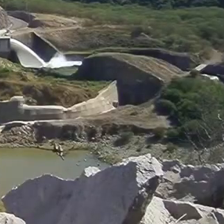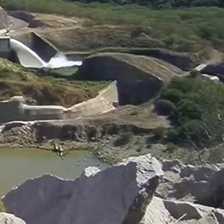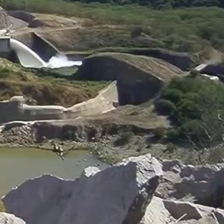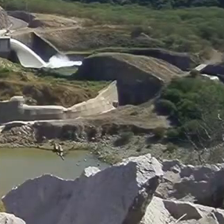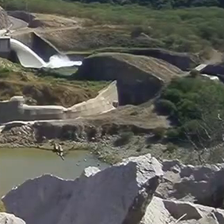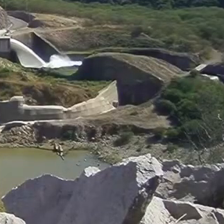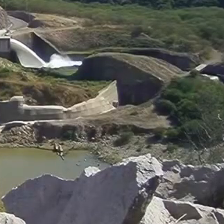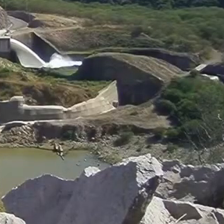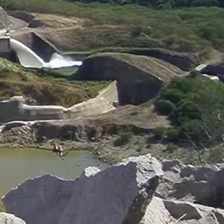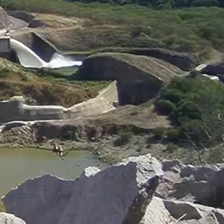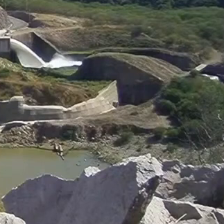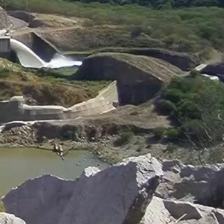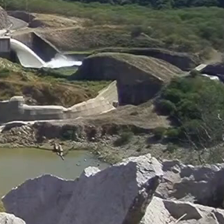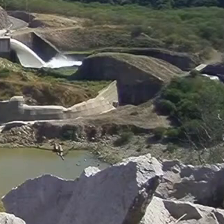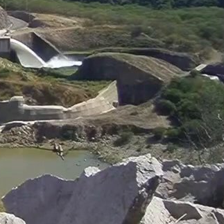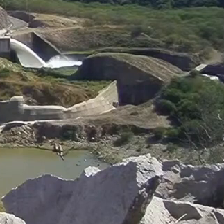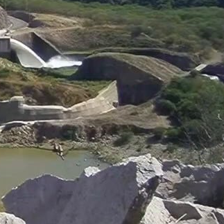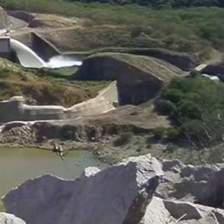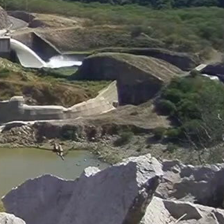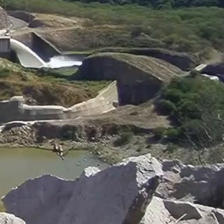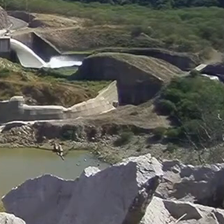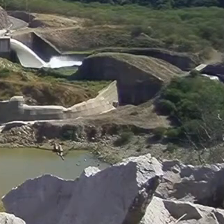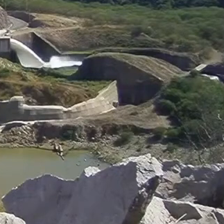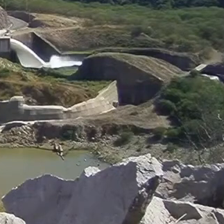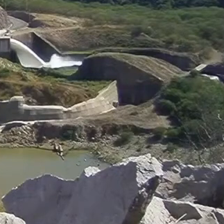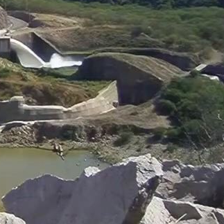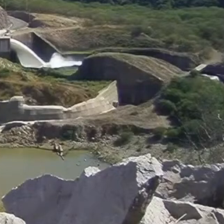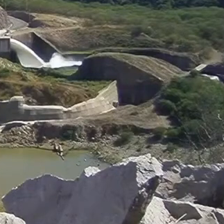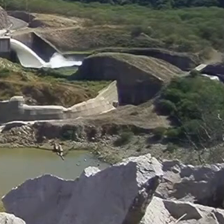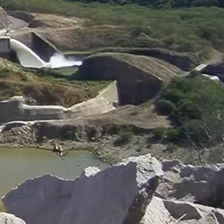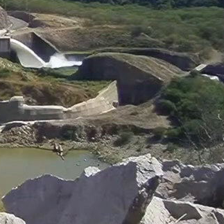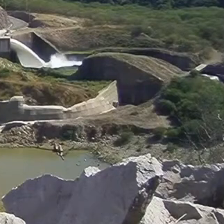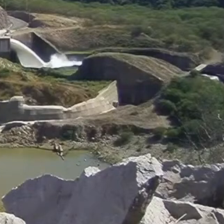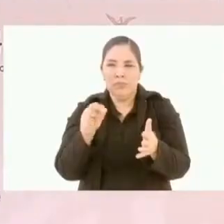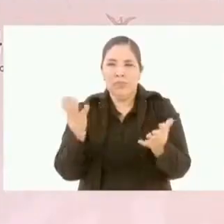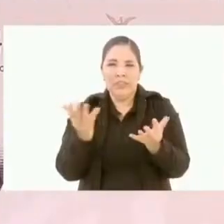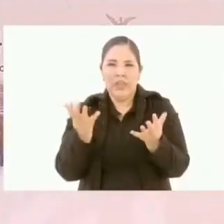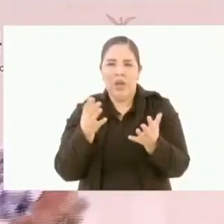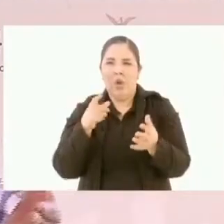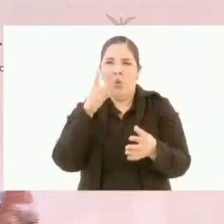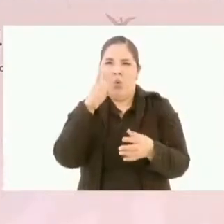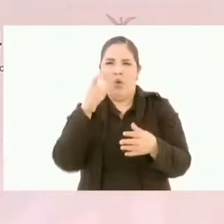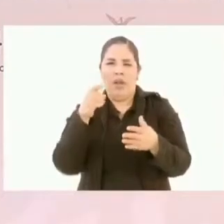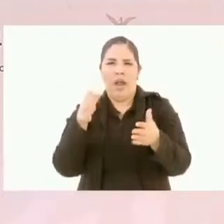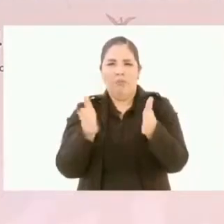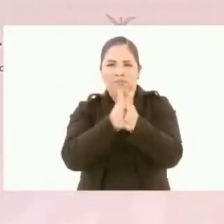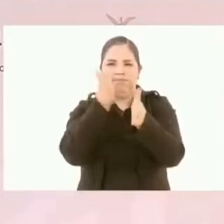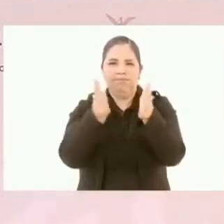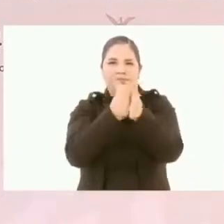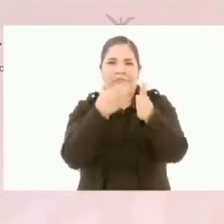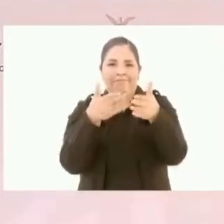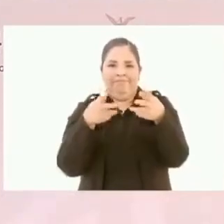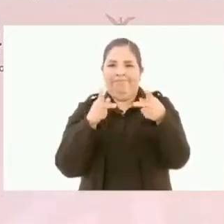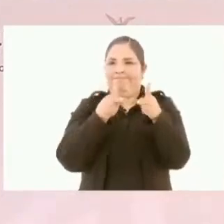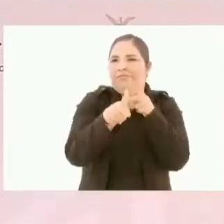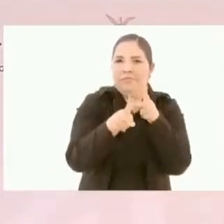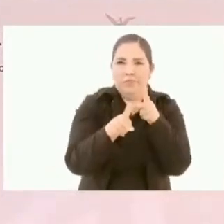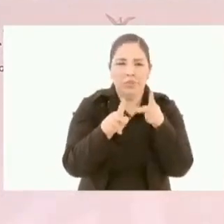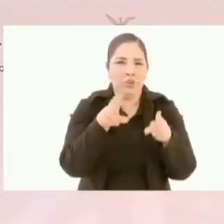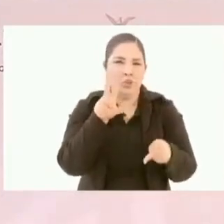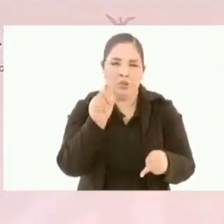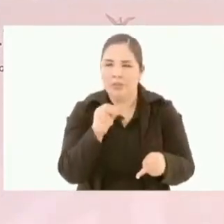porque es un ejemplo de algo que no puede ser o que no debe ser. Una obra que se queda sin terminar, una obra a